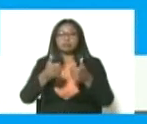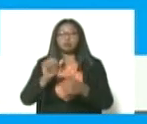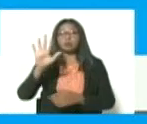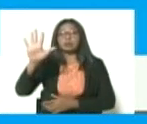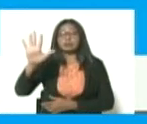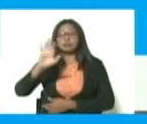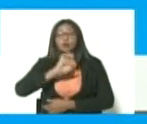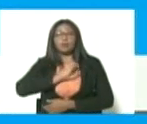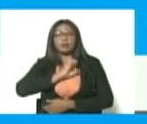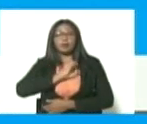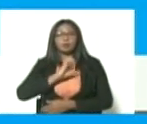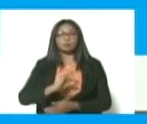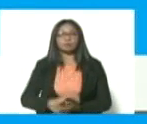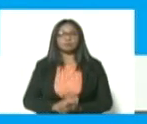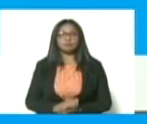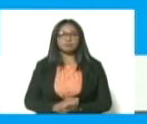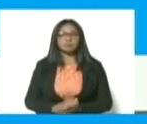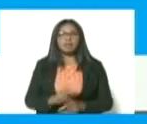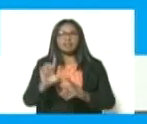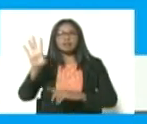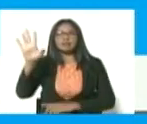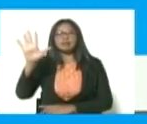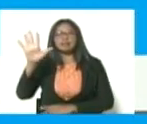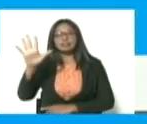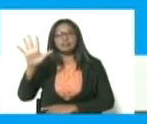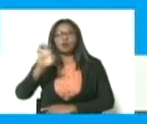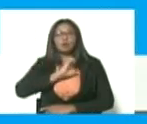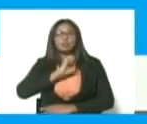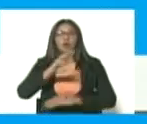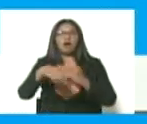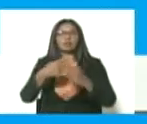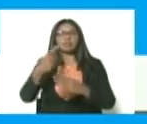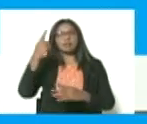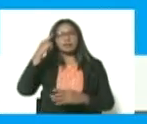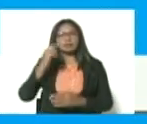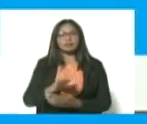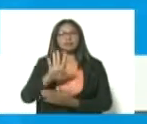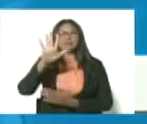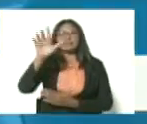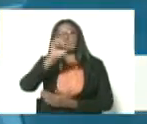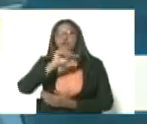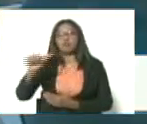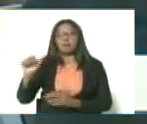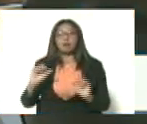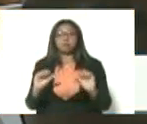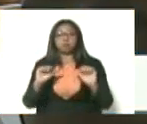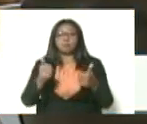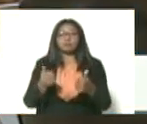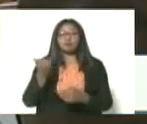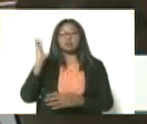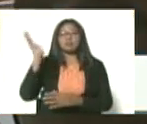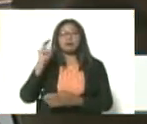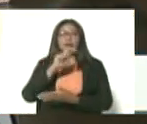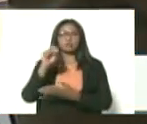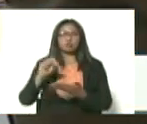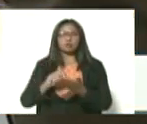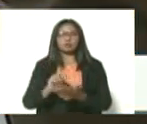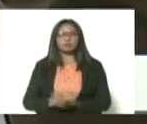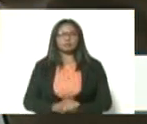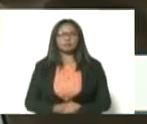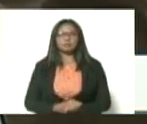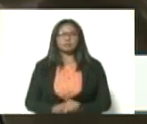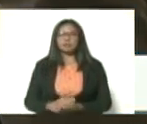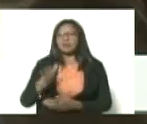enero. Y del 5 de enero al día de hoy han pasado 5 semanas. Y la Asamblea ha